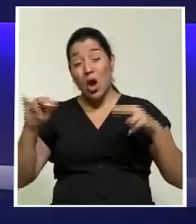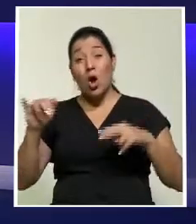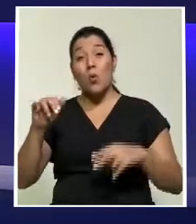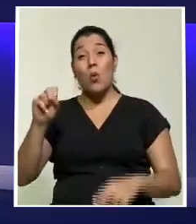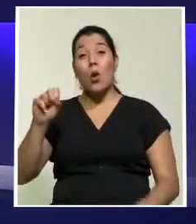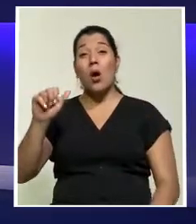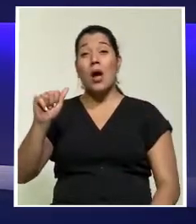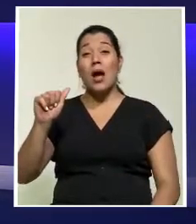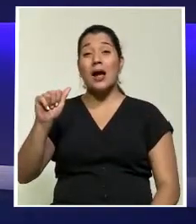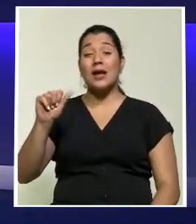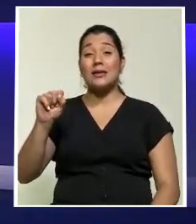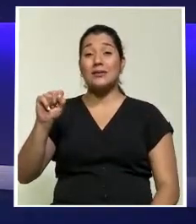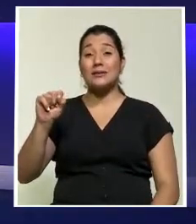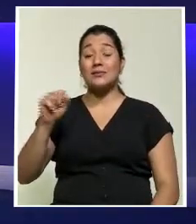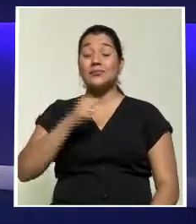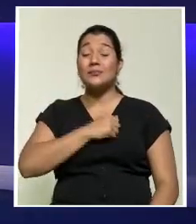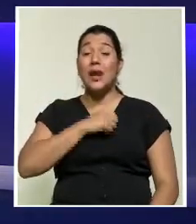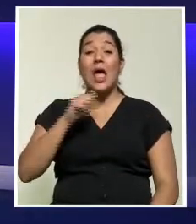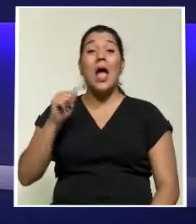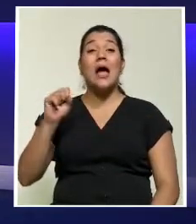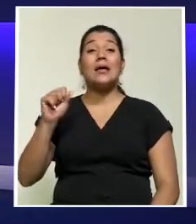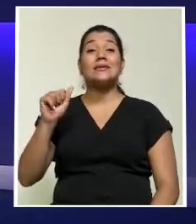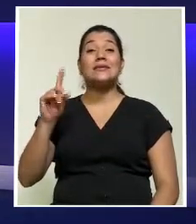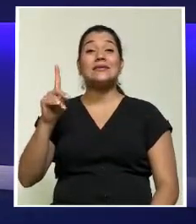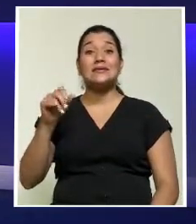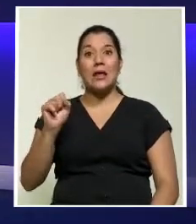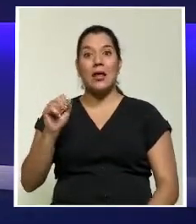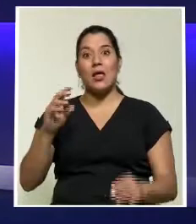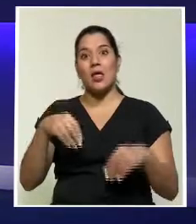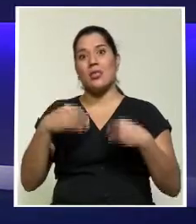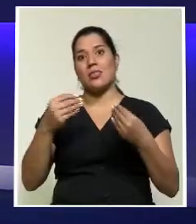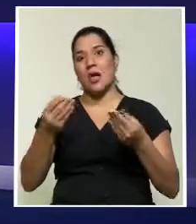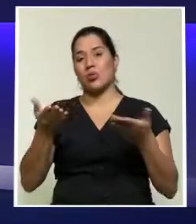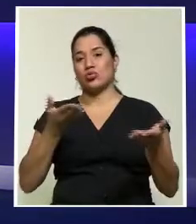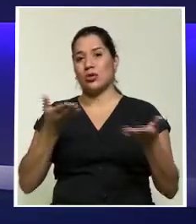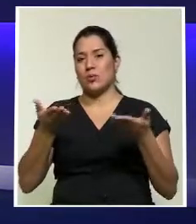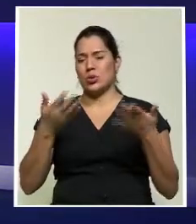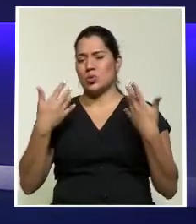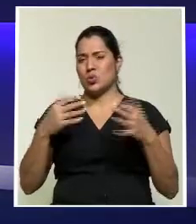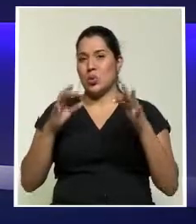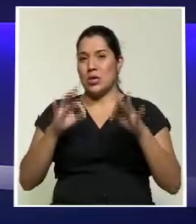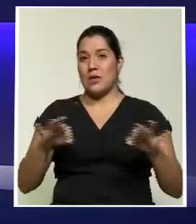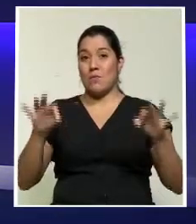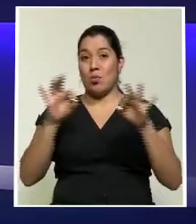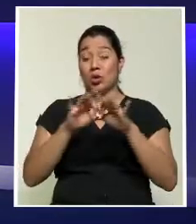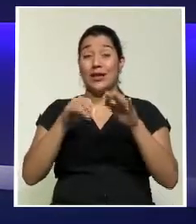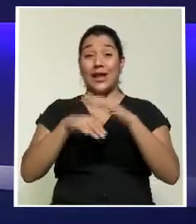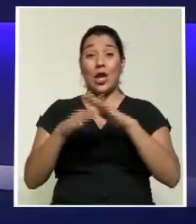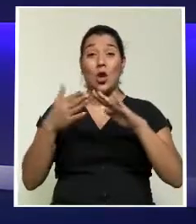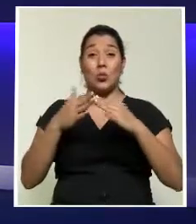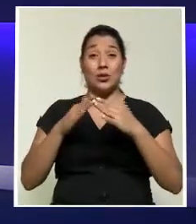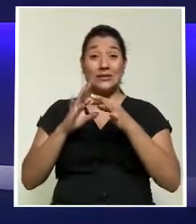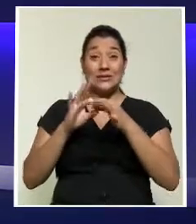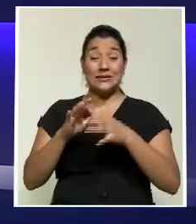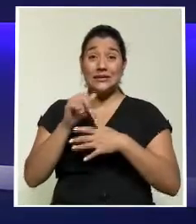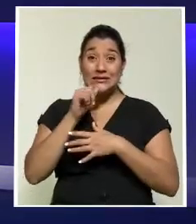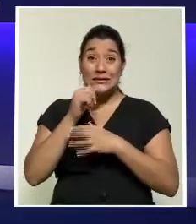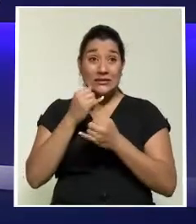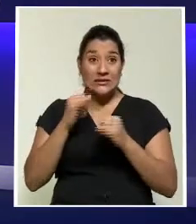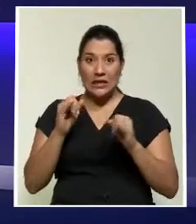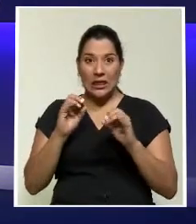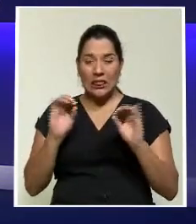también, que están brindando un servicio vital para las comunidades, las asumen personas asociadas en las comunidades sin fines de